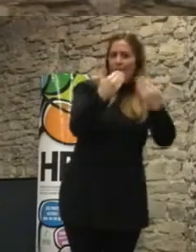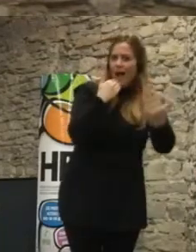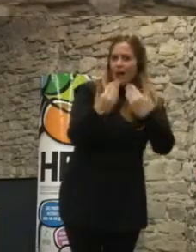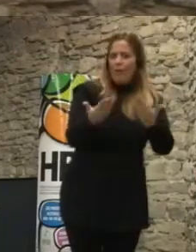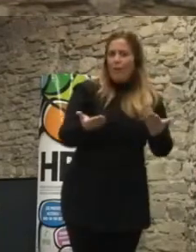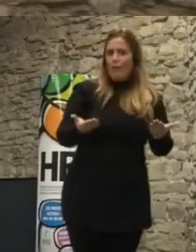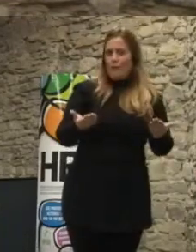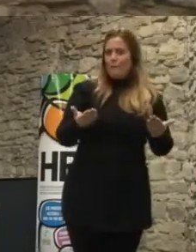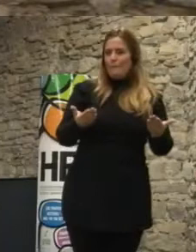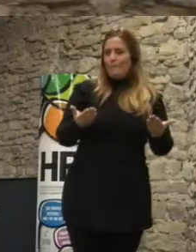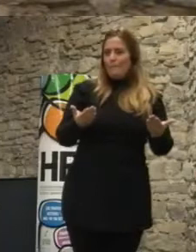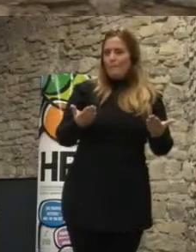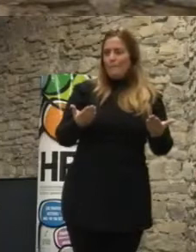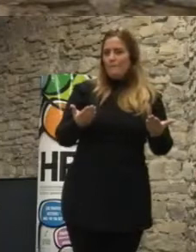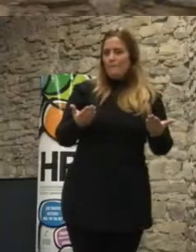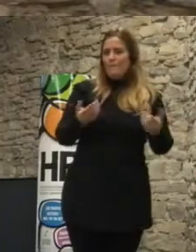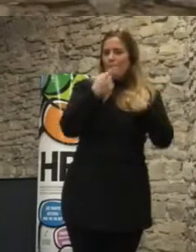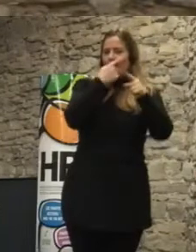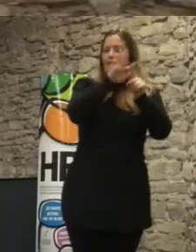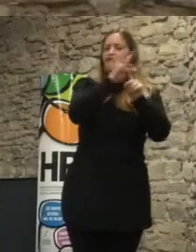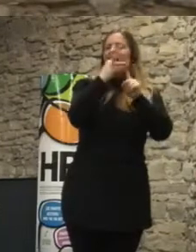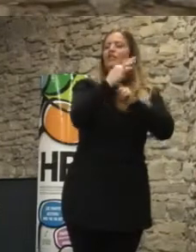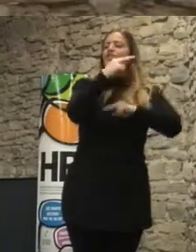elementos, digamos, de construcción de una vida en común.